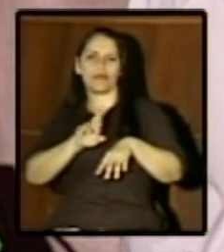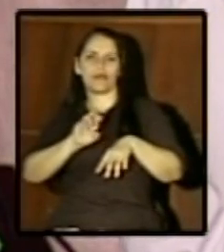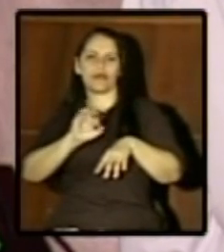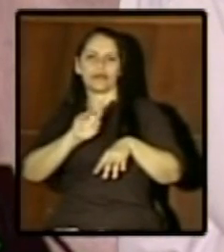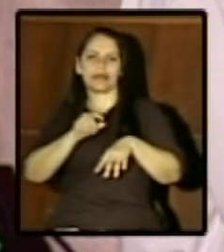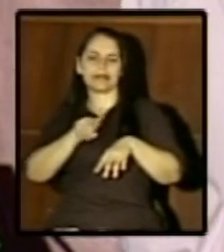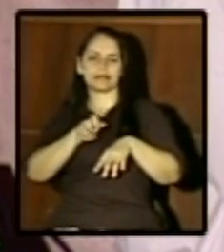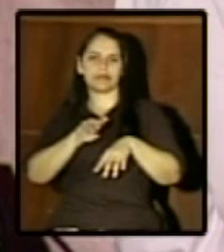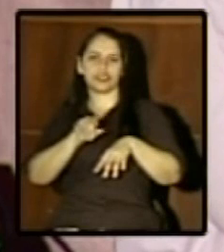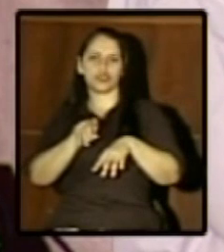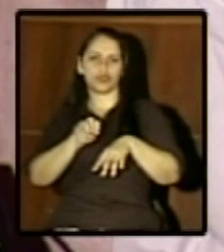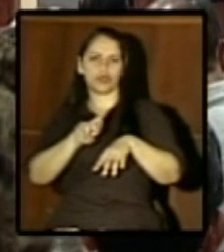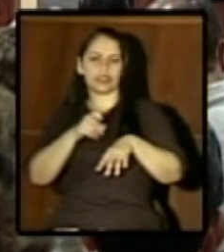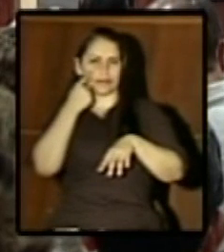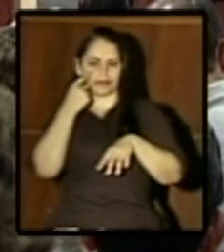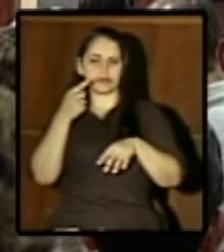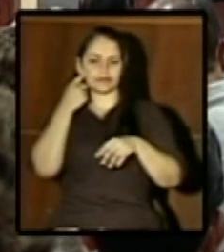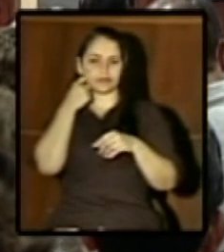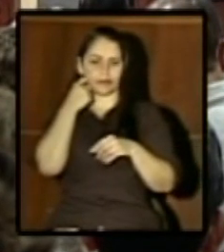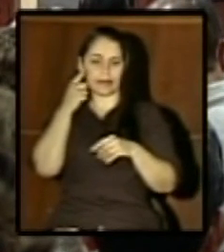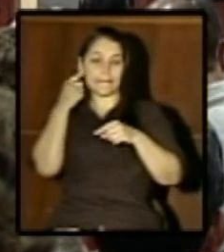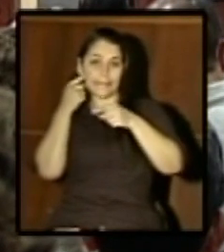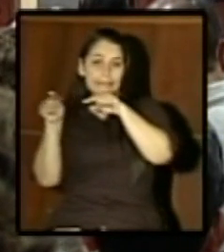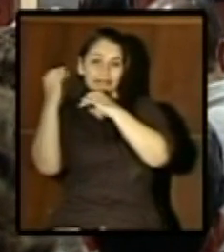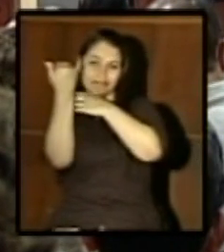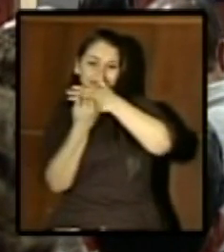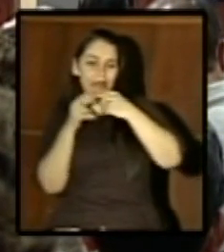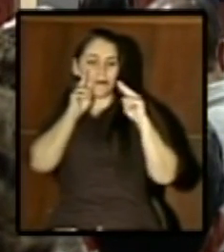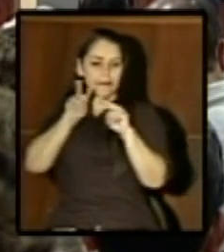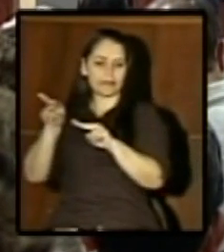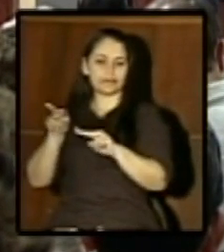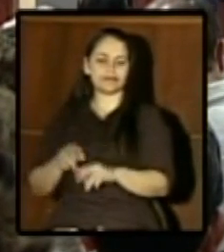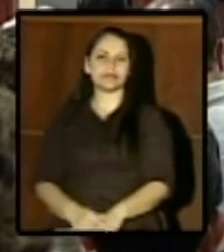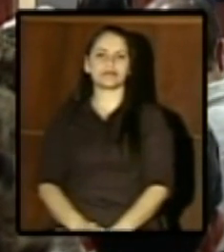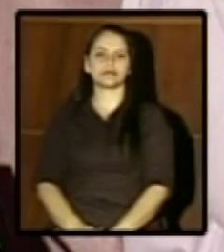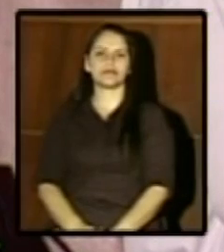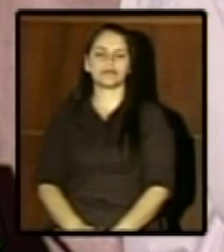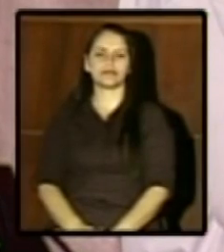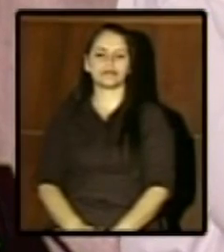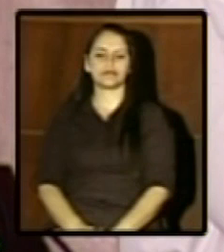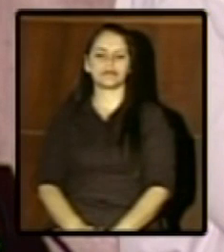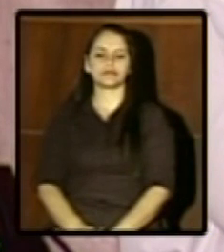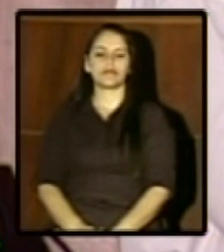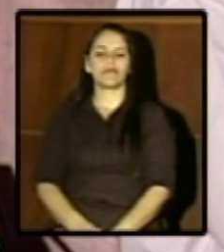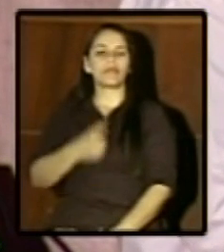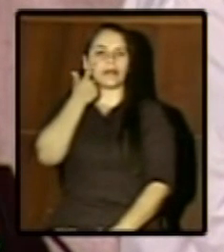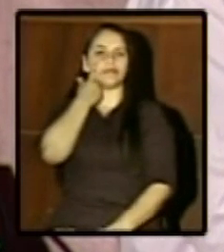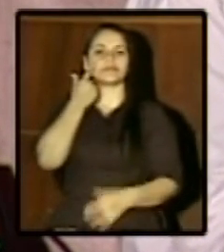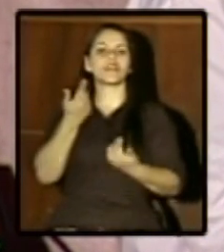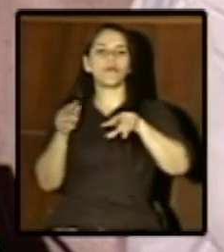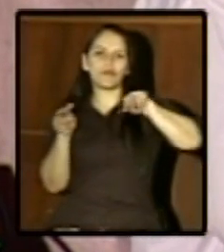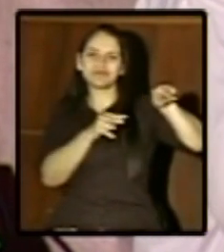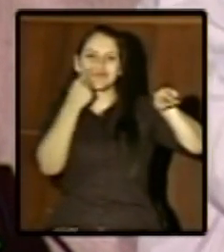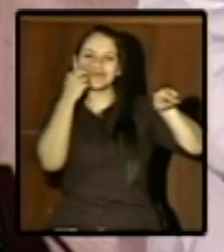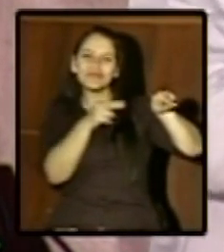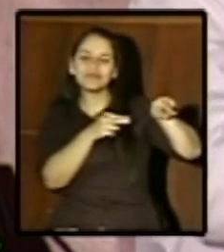neurotransmisores. Miren estos tentaculitos. Esta neurona, supongamos que esta es una neurona especializada en transmitir dolor, a través de estos